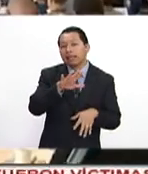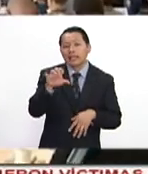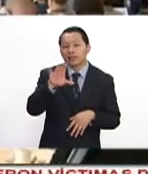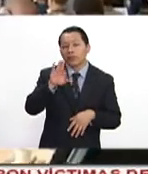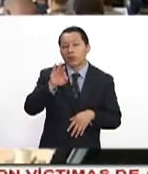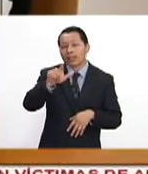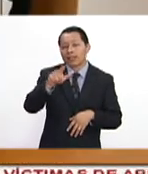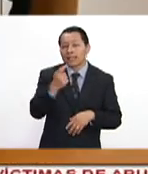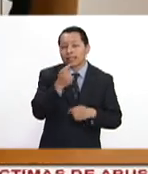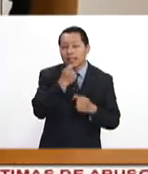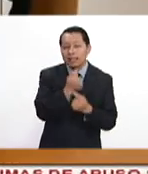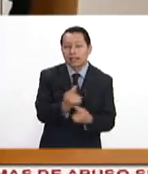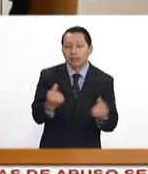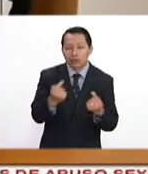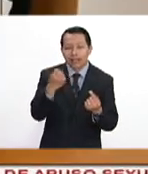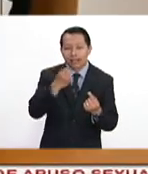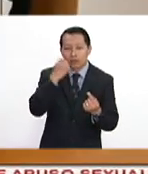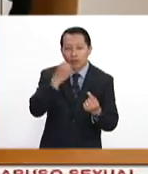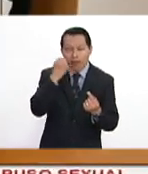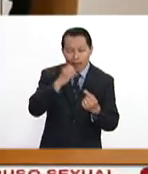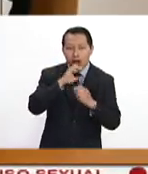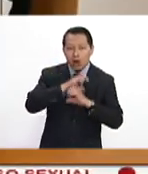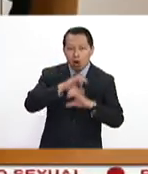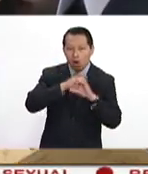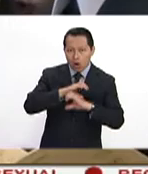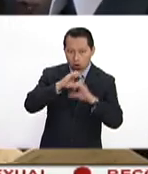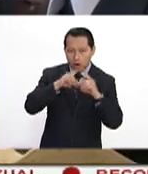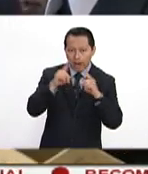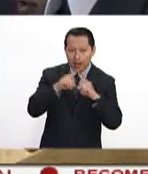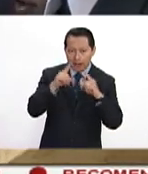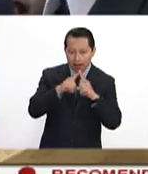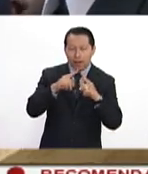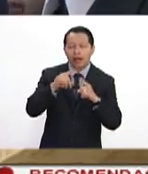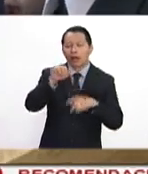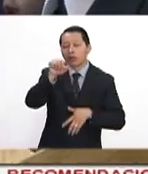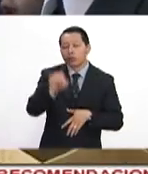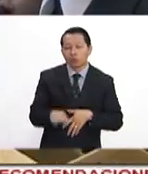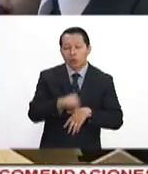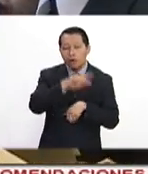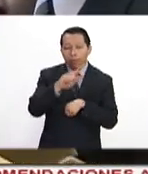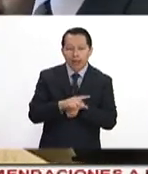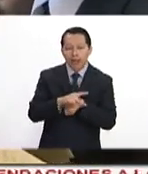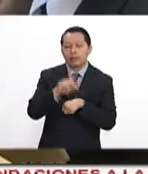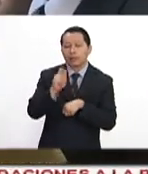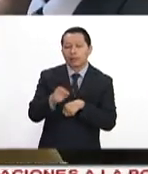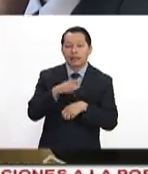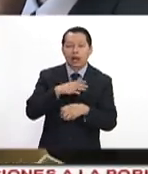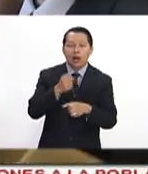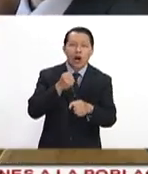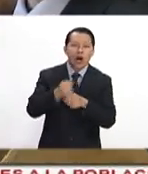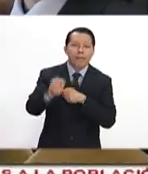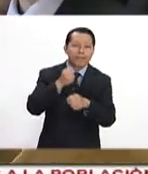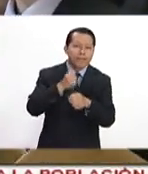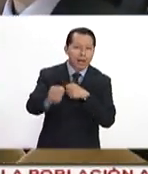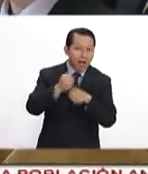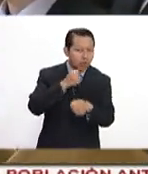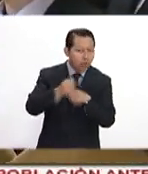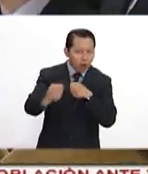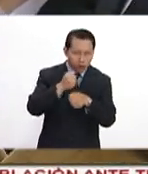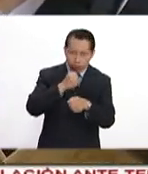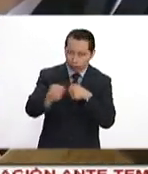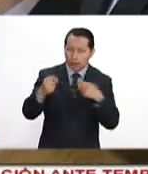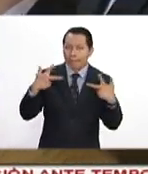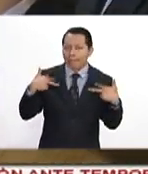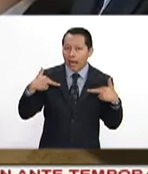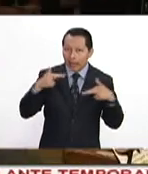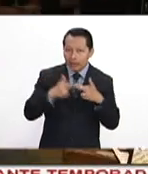547 niños de la escuela de coro de la Catedral de Ratisba en el sur del país fueron golpeados o maltratados por